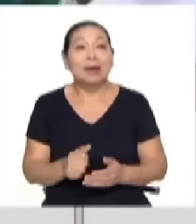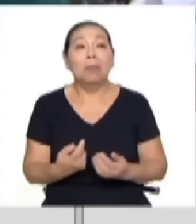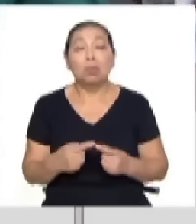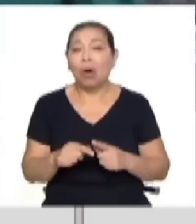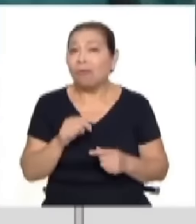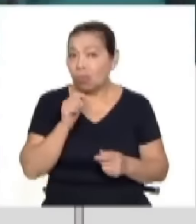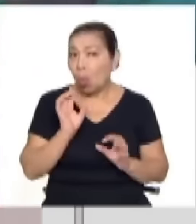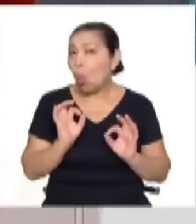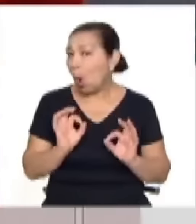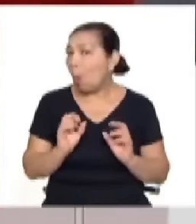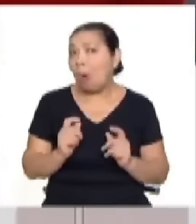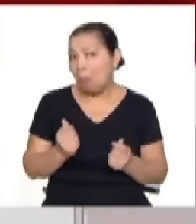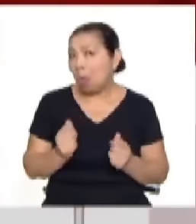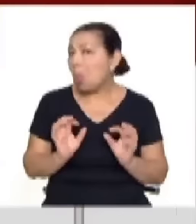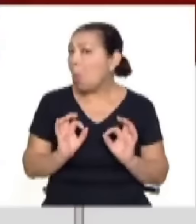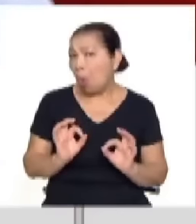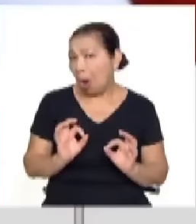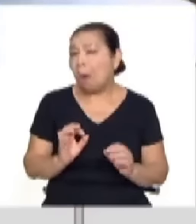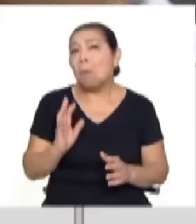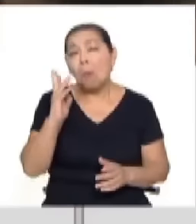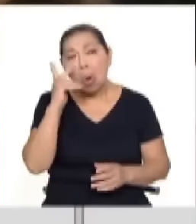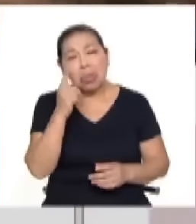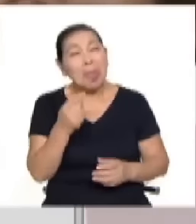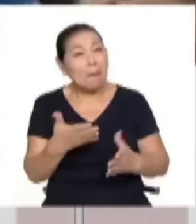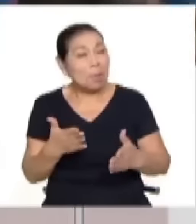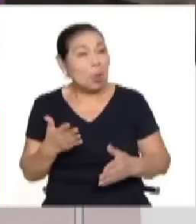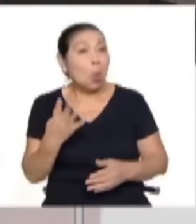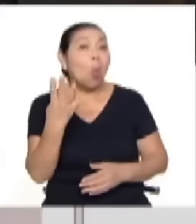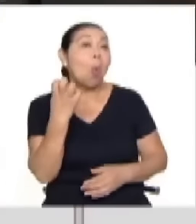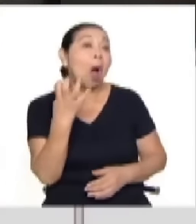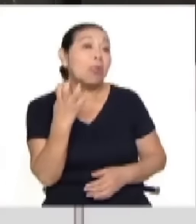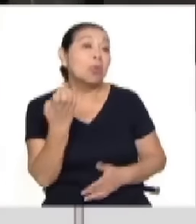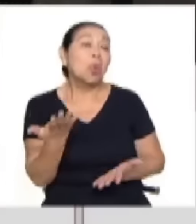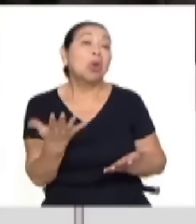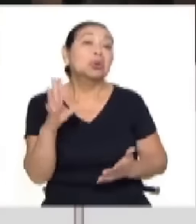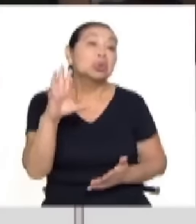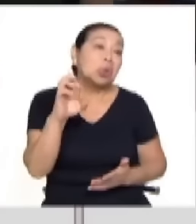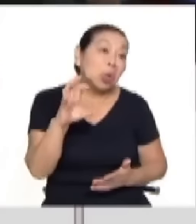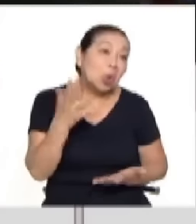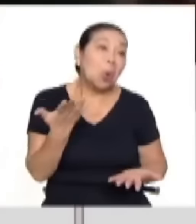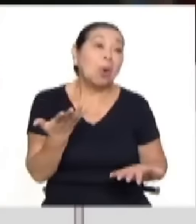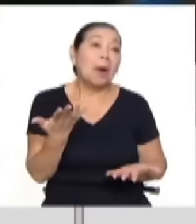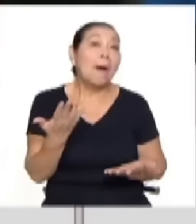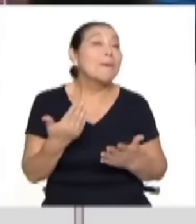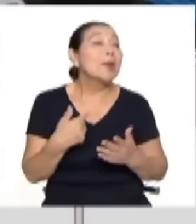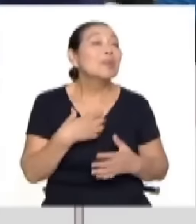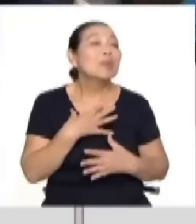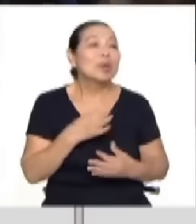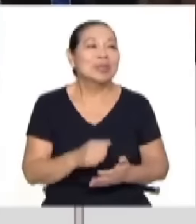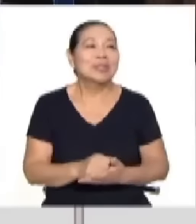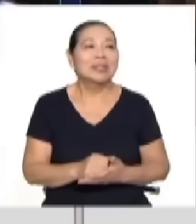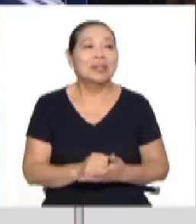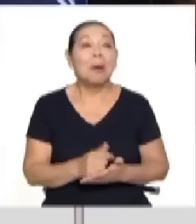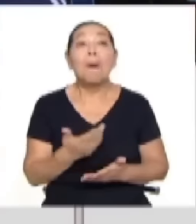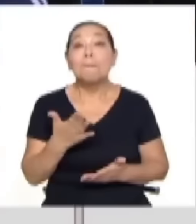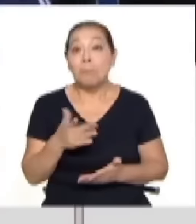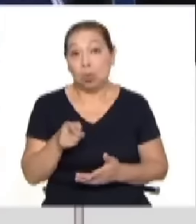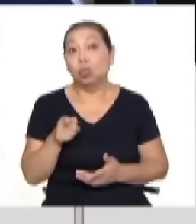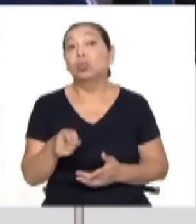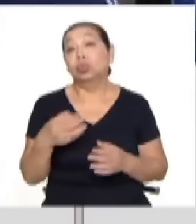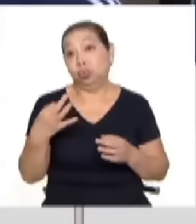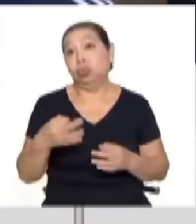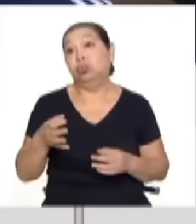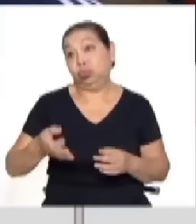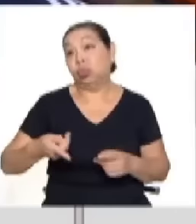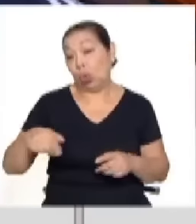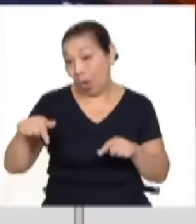precios todavía se mantienen. Hemos escuchado el bonito, por ejemplo, a 4 soles, 5 soles. Y lo que más me ha gustado es que se ve que es un pescado